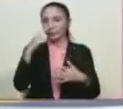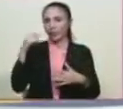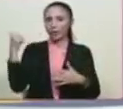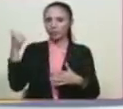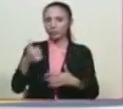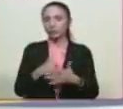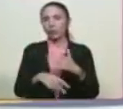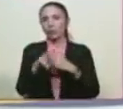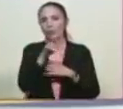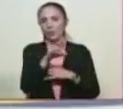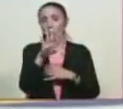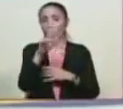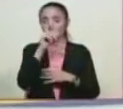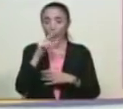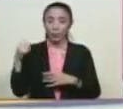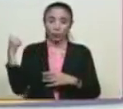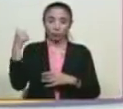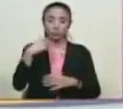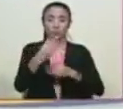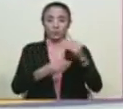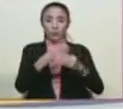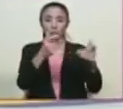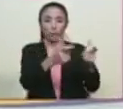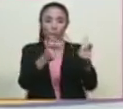cada 3-4 años la Cumbre de las Américas.